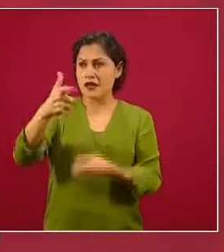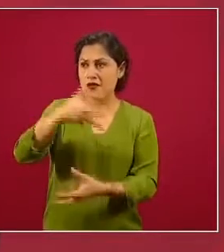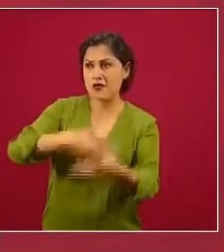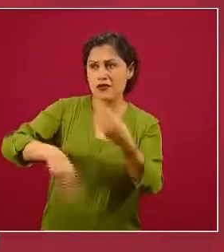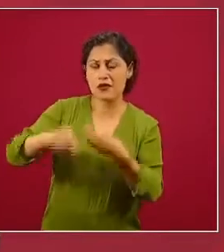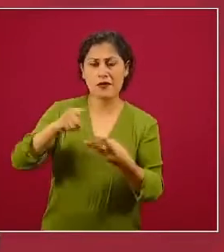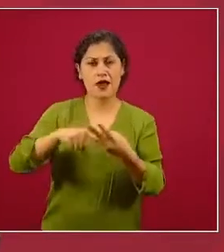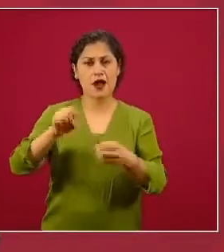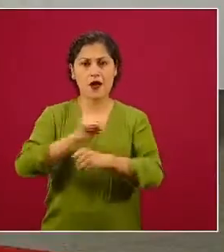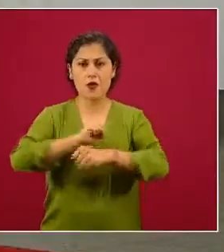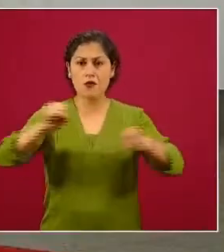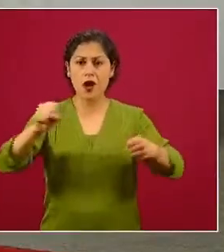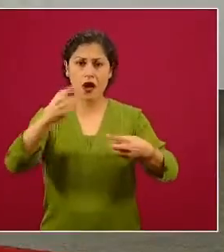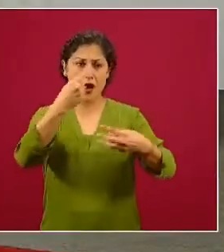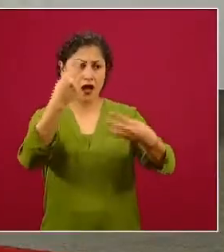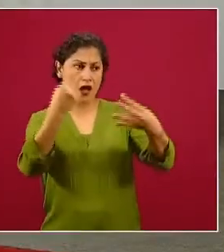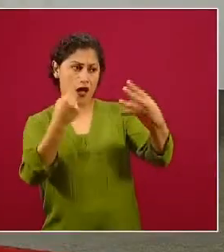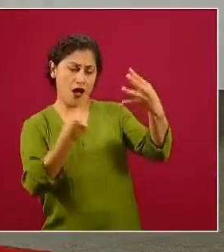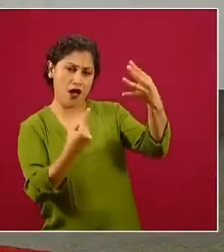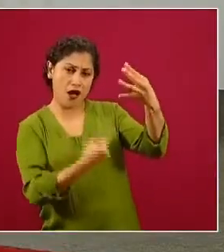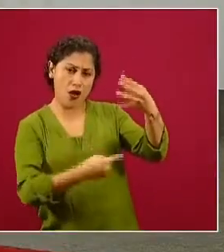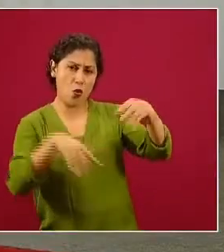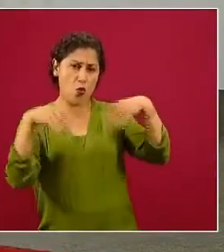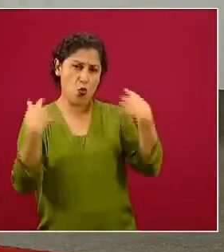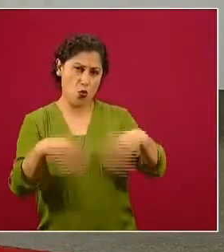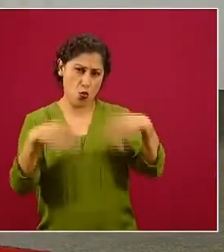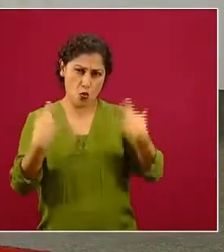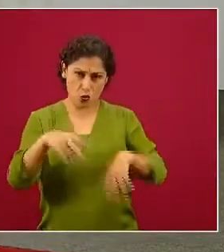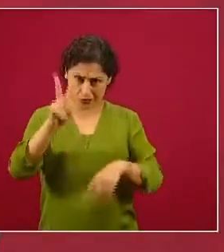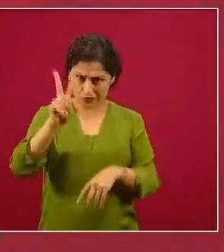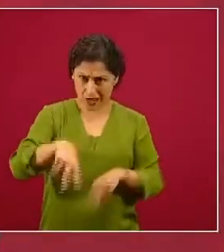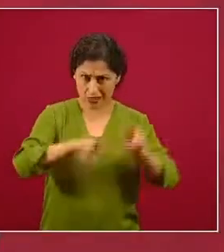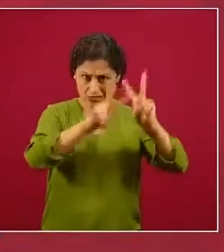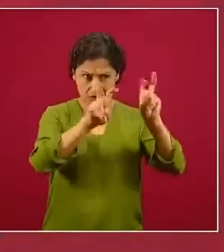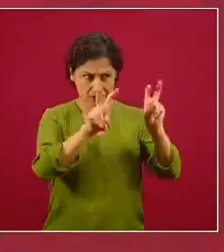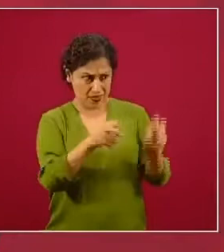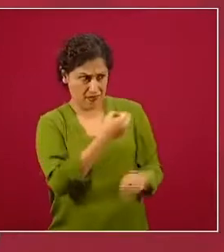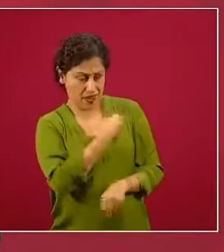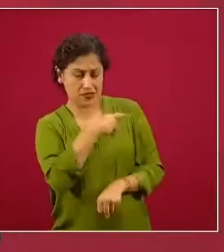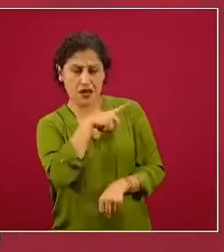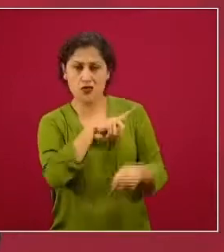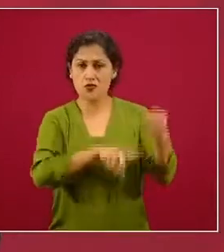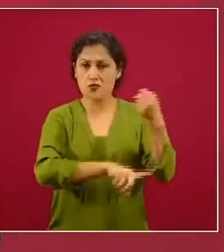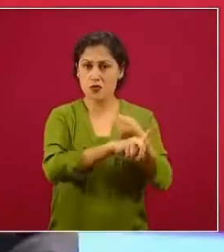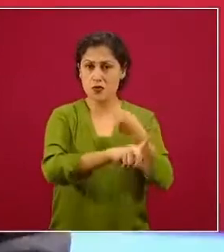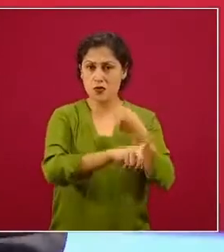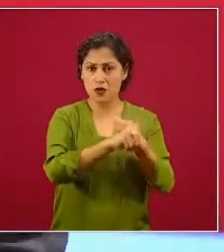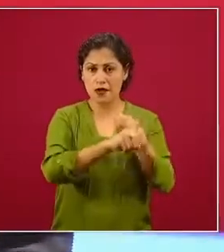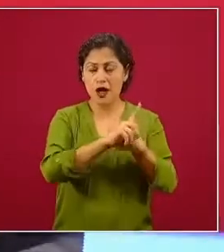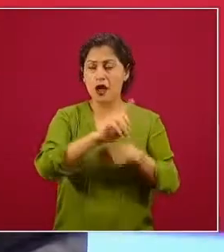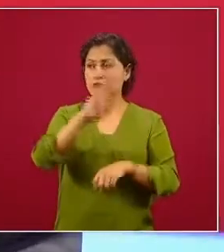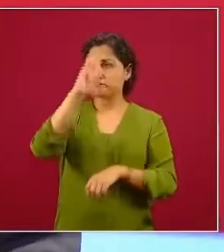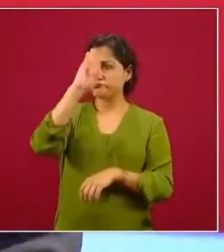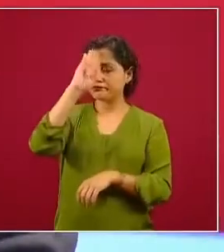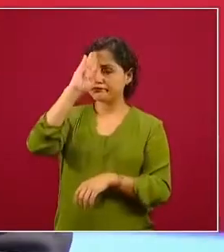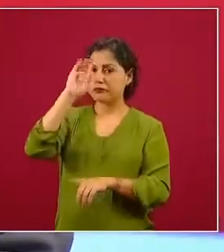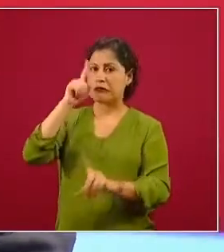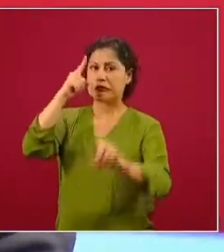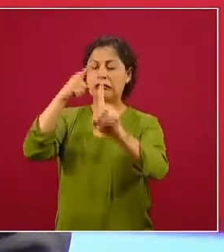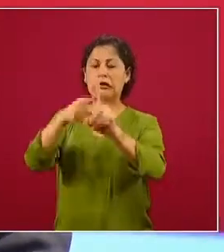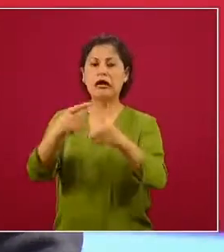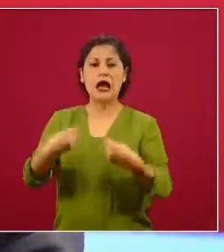tanto análogo. Hay consecuencias de salud y de esperanza de vida y hay